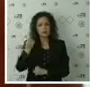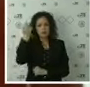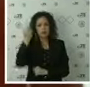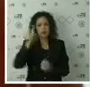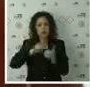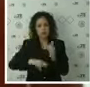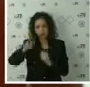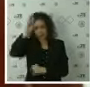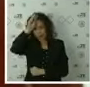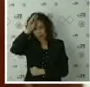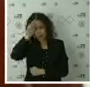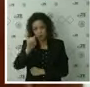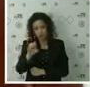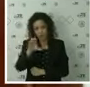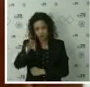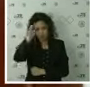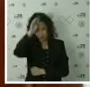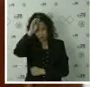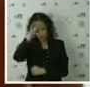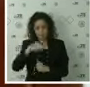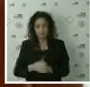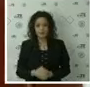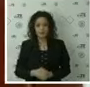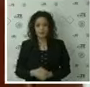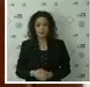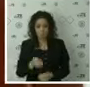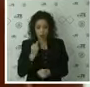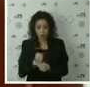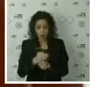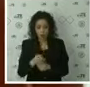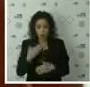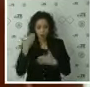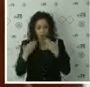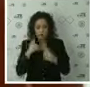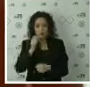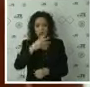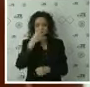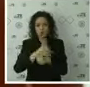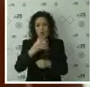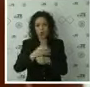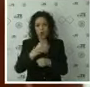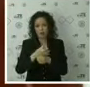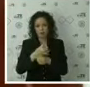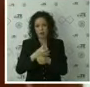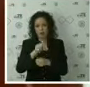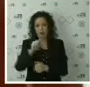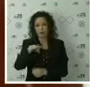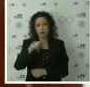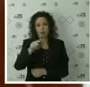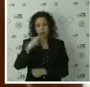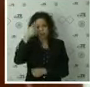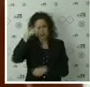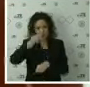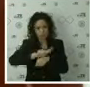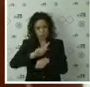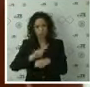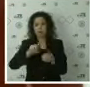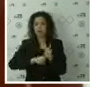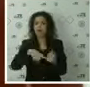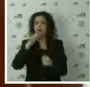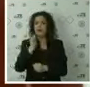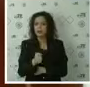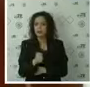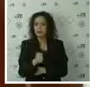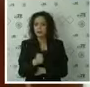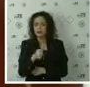de Monterrey y cursas actualmente el 4º semestre preparatoria en el programa multicultural becada